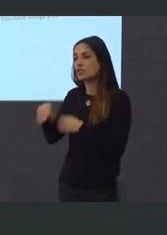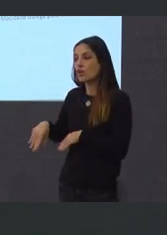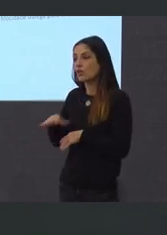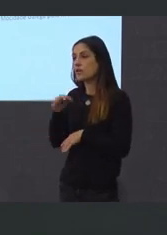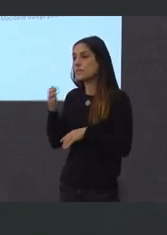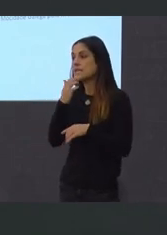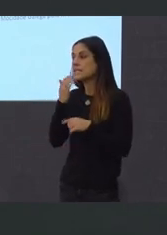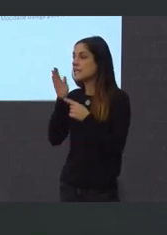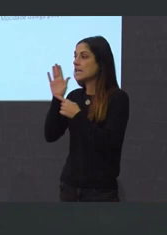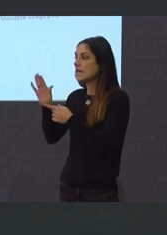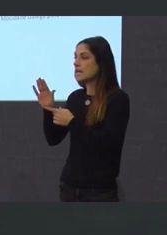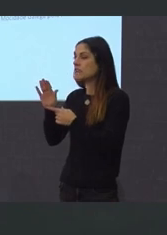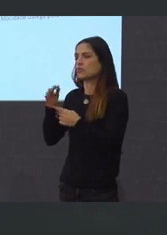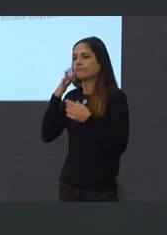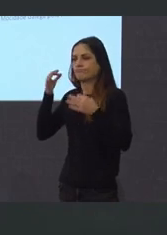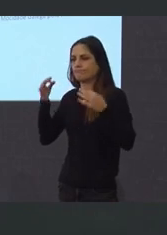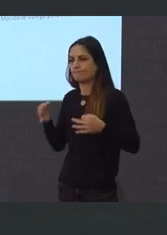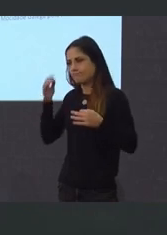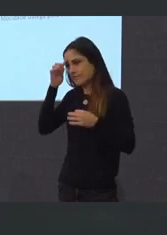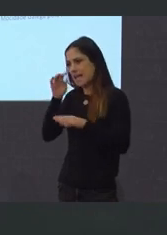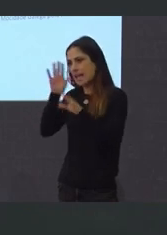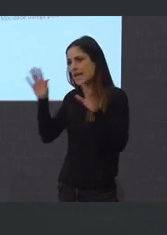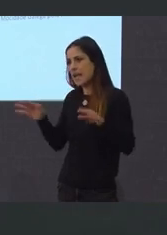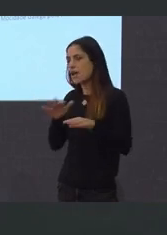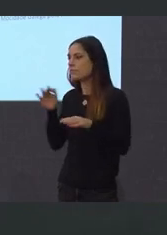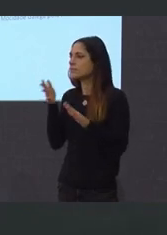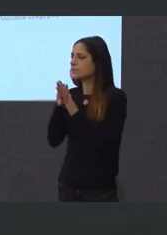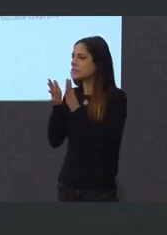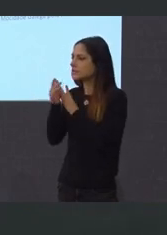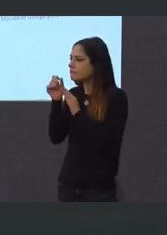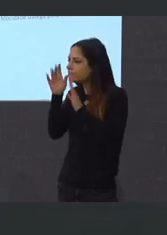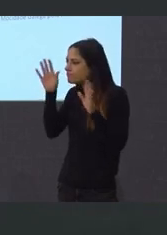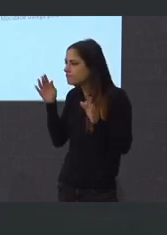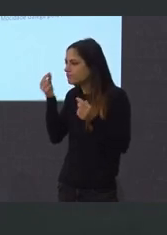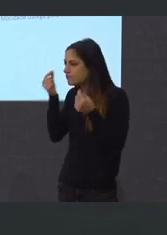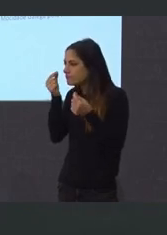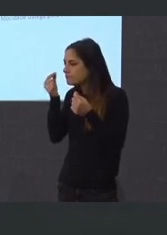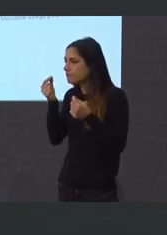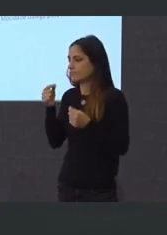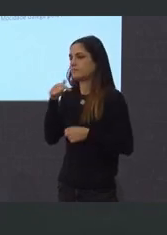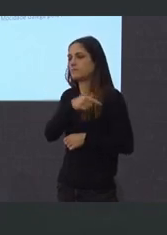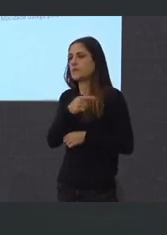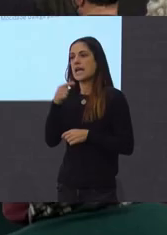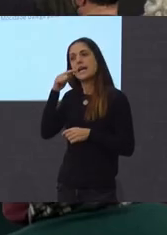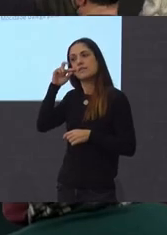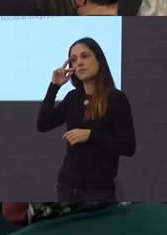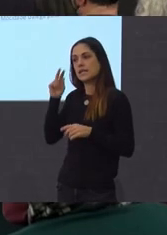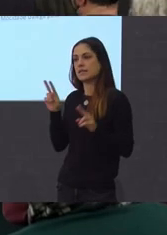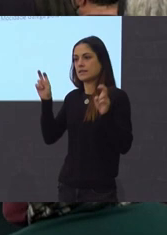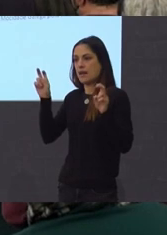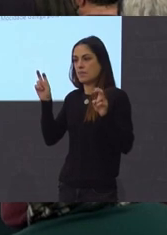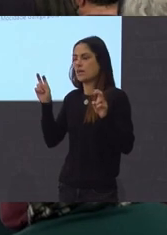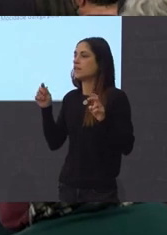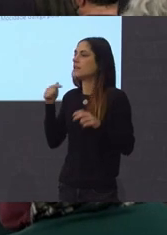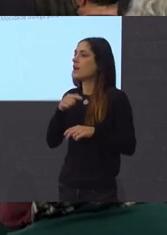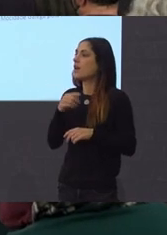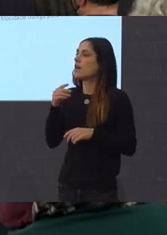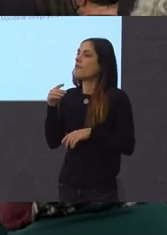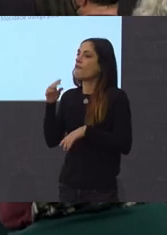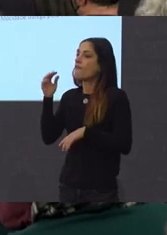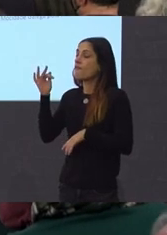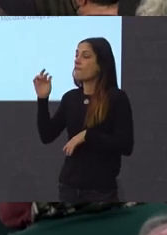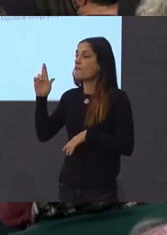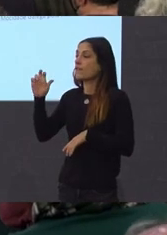ao completo, contamos hoxe cunha verdadeira experta na materia. Araceli Freire é doutora en Historia